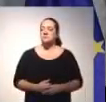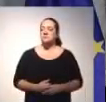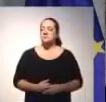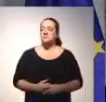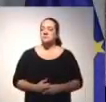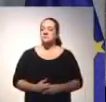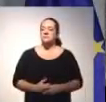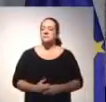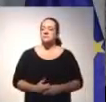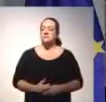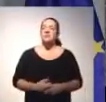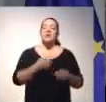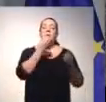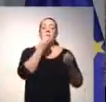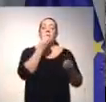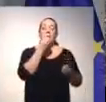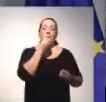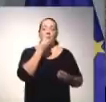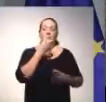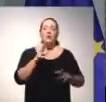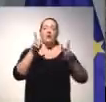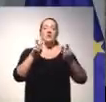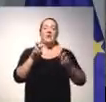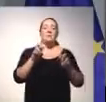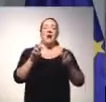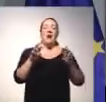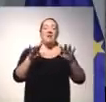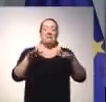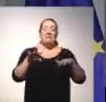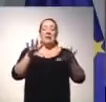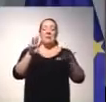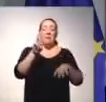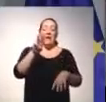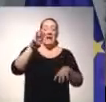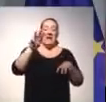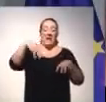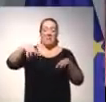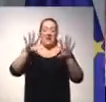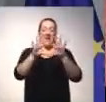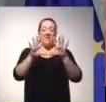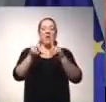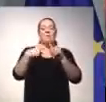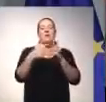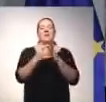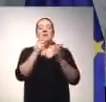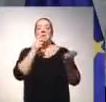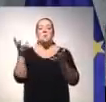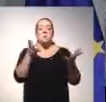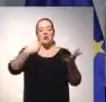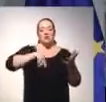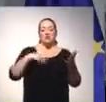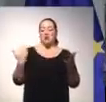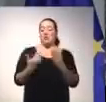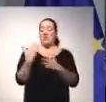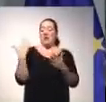Bueno, con respecto a las partículas PM10 y la calidad del aire que hemos estado, de la que hemos estado muy pendientes estos